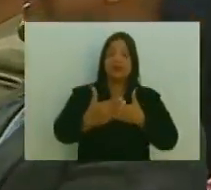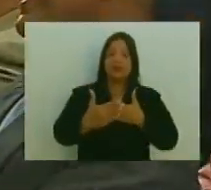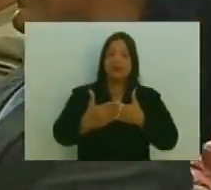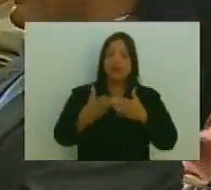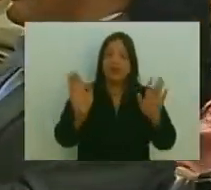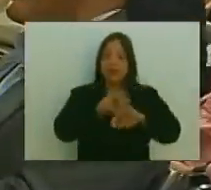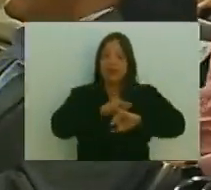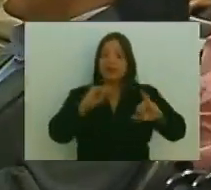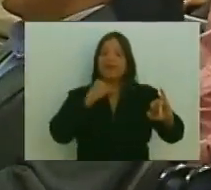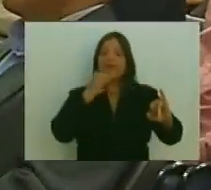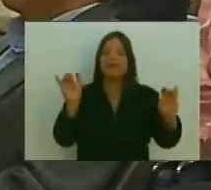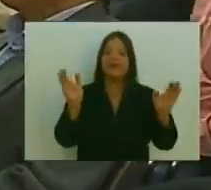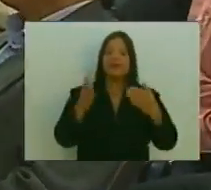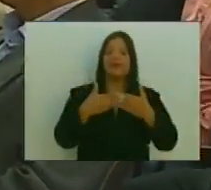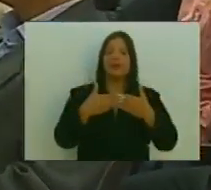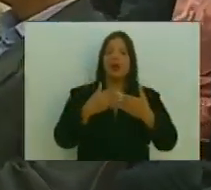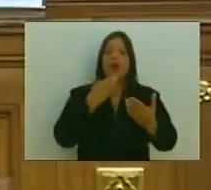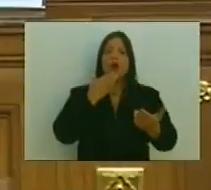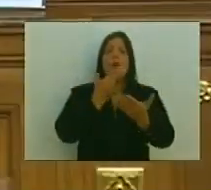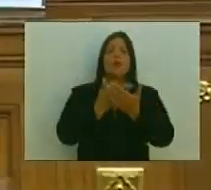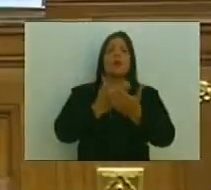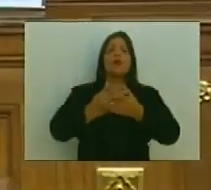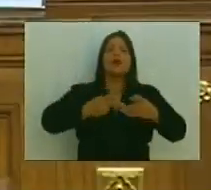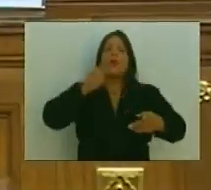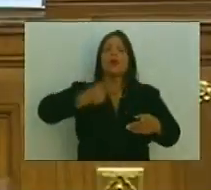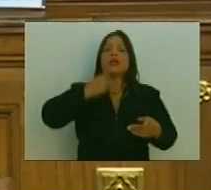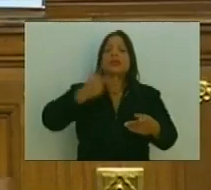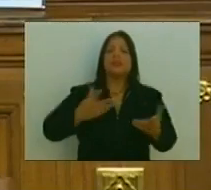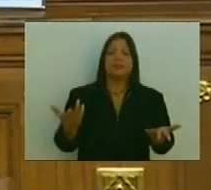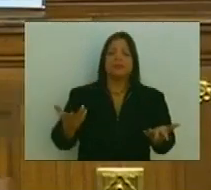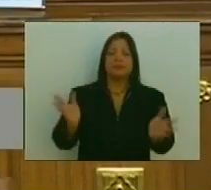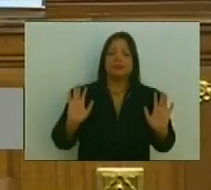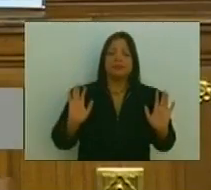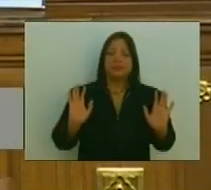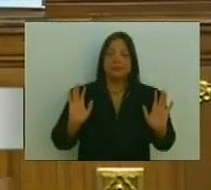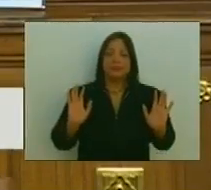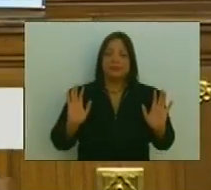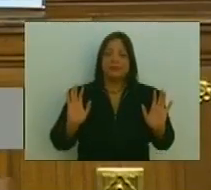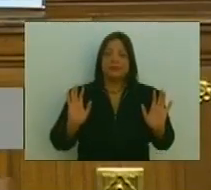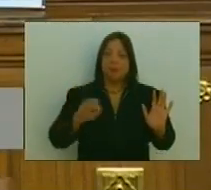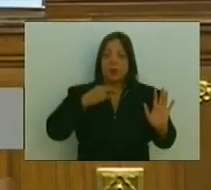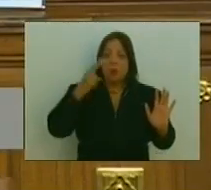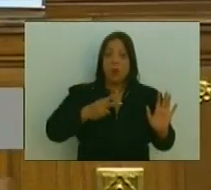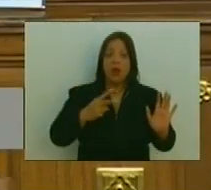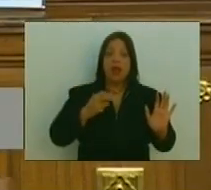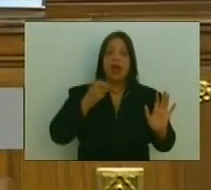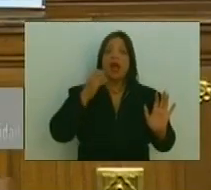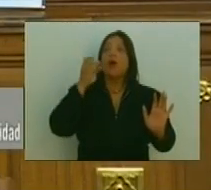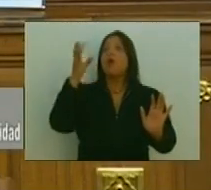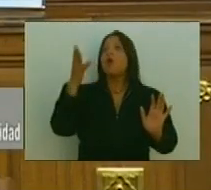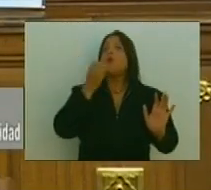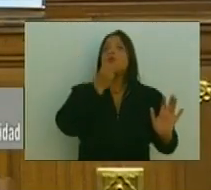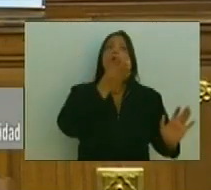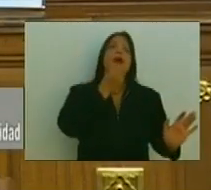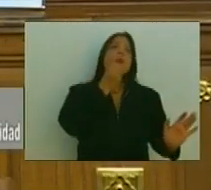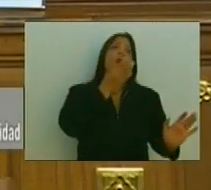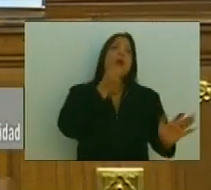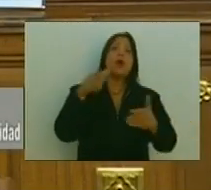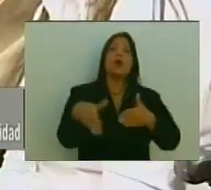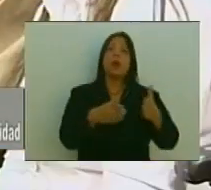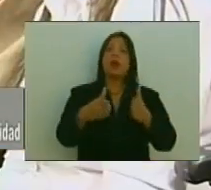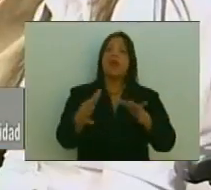ir cerrando una propuesta política, porque bueno, de buenas intenciones está lleno el camino del